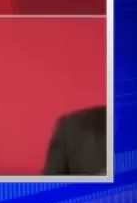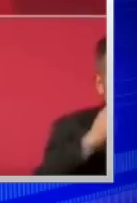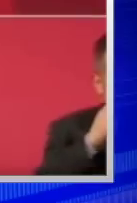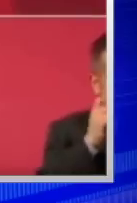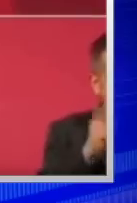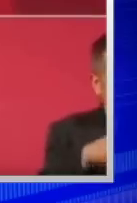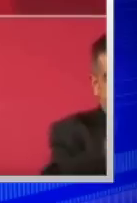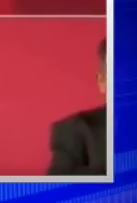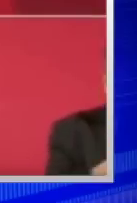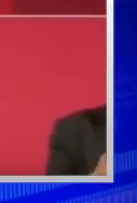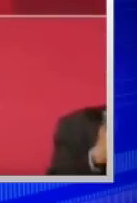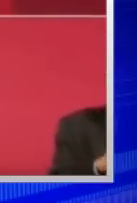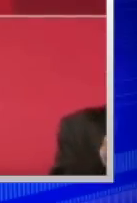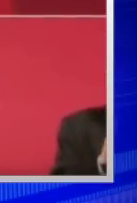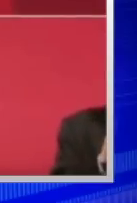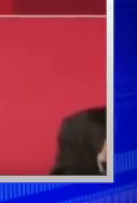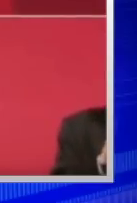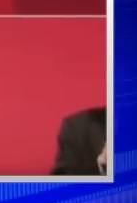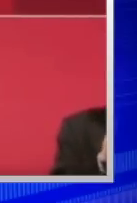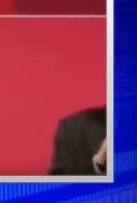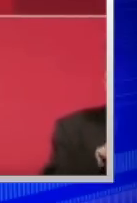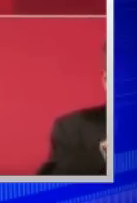herbicida permite